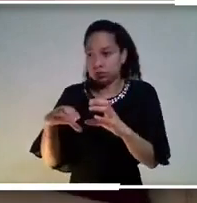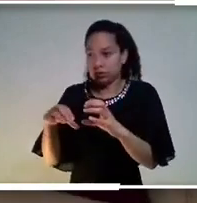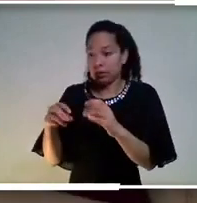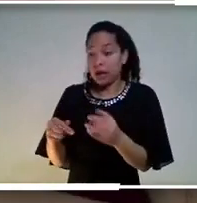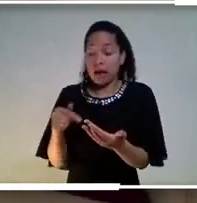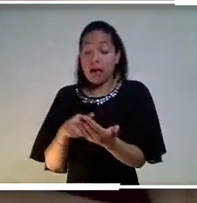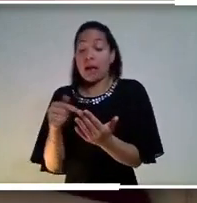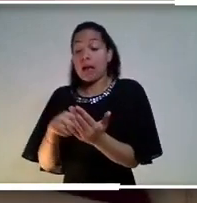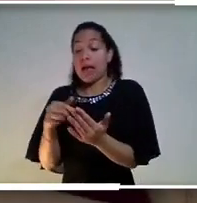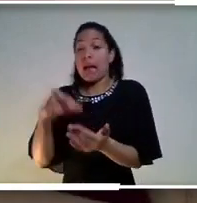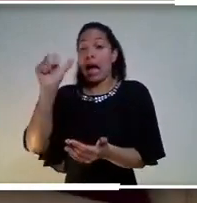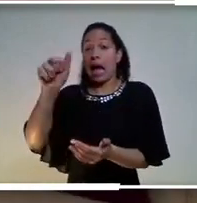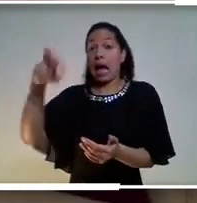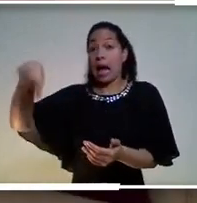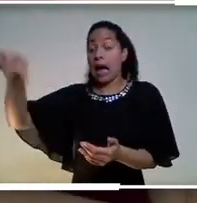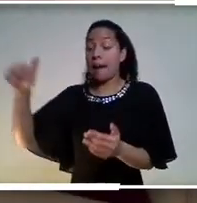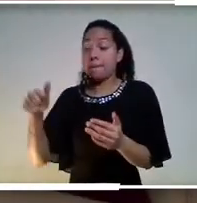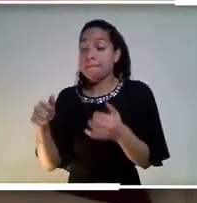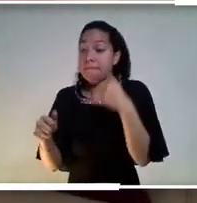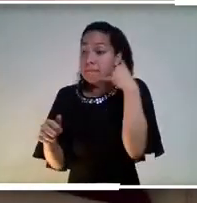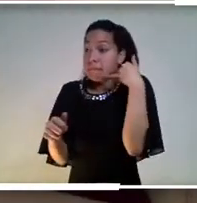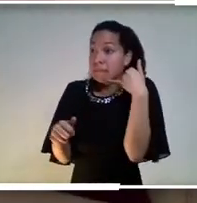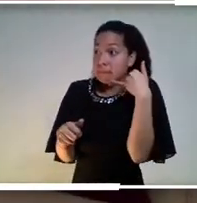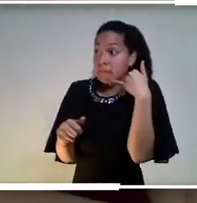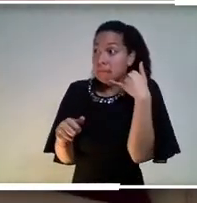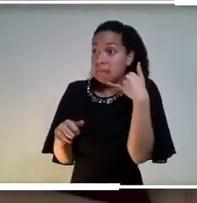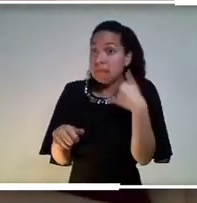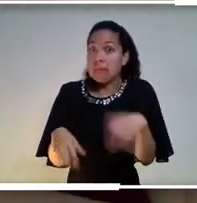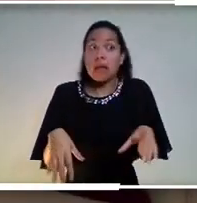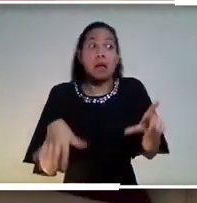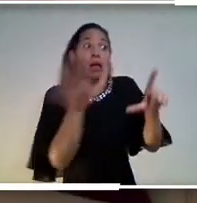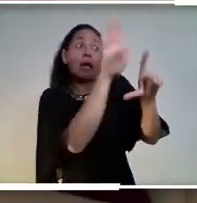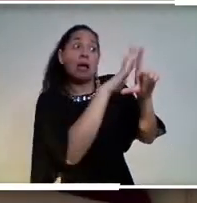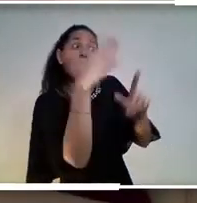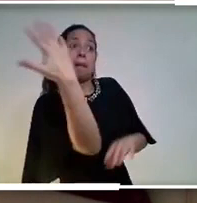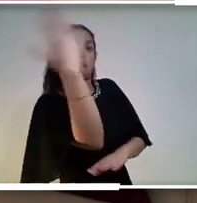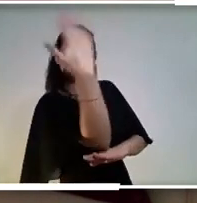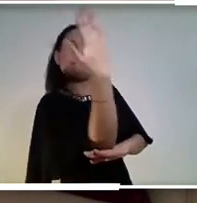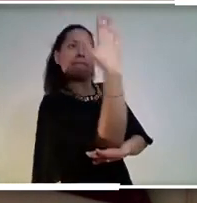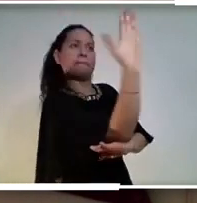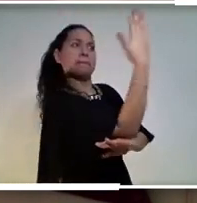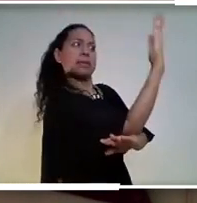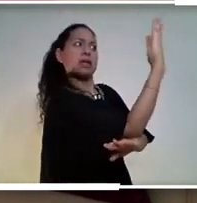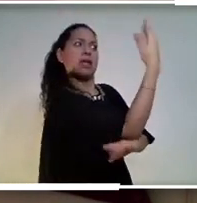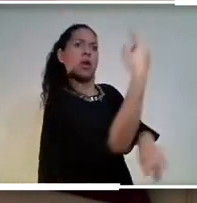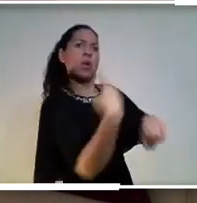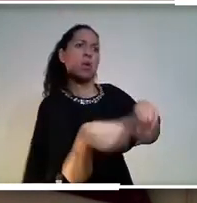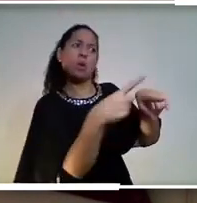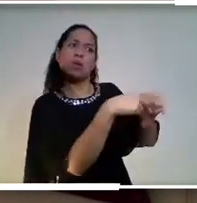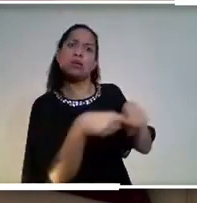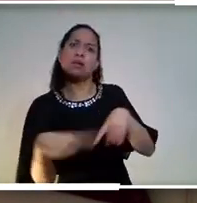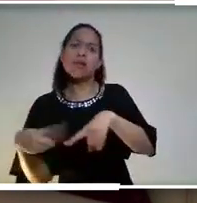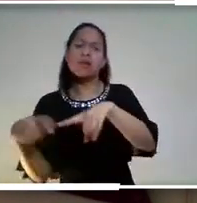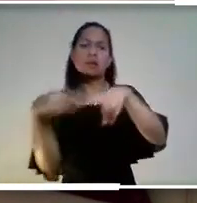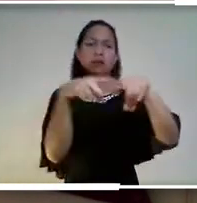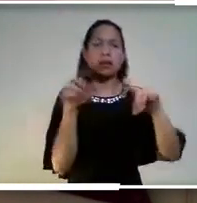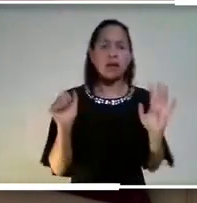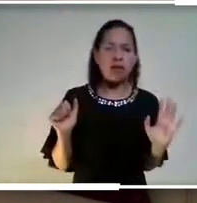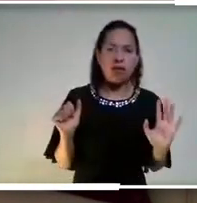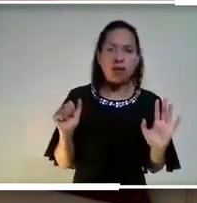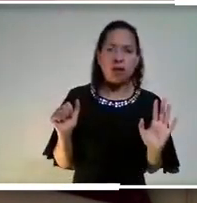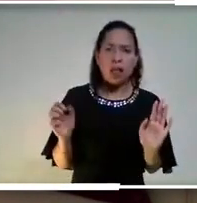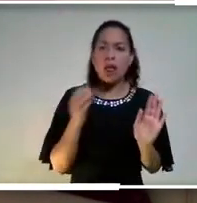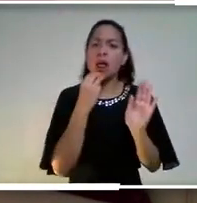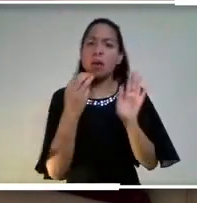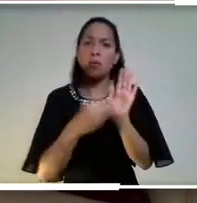tratan de lo oculto el exorcista el monstruo harrypotter que de paso lo más venenoso que ha sabido el mercado